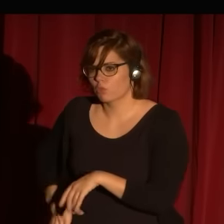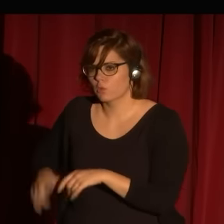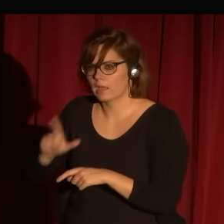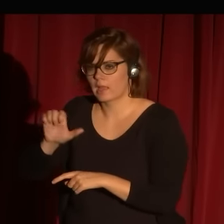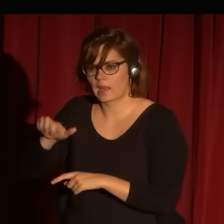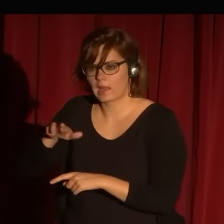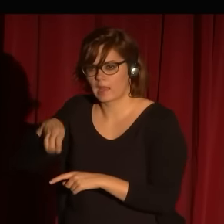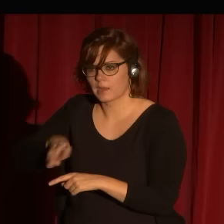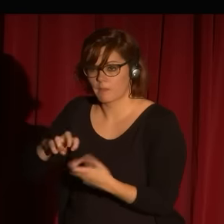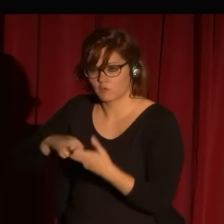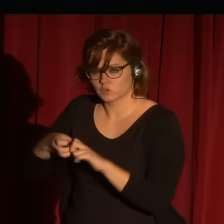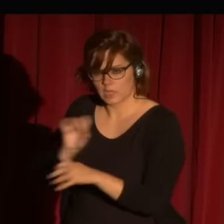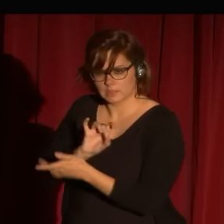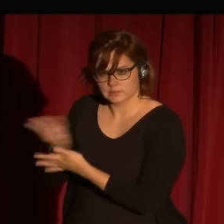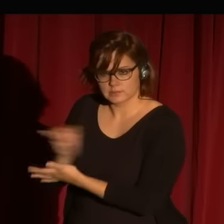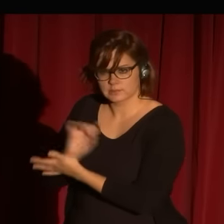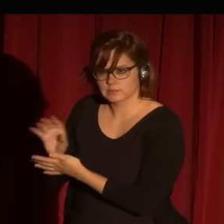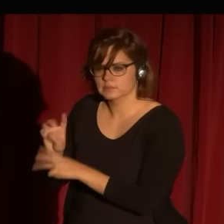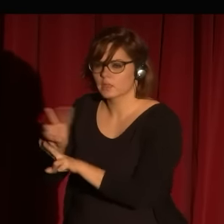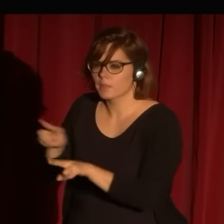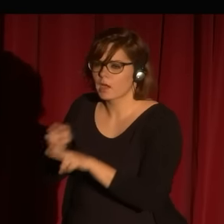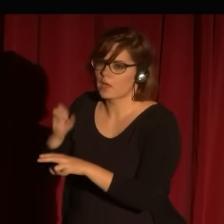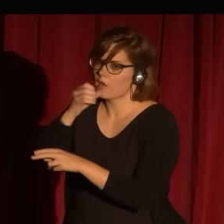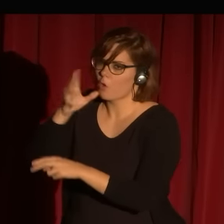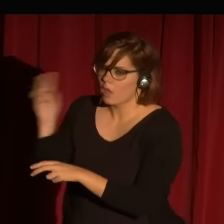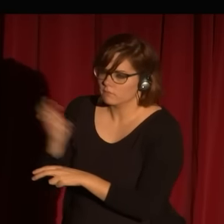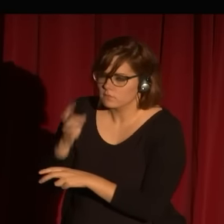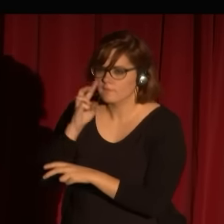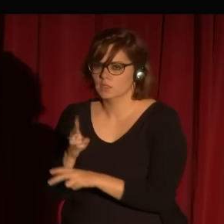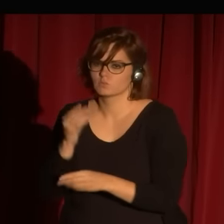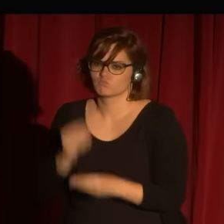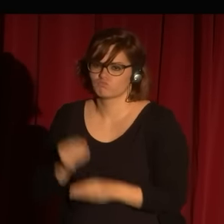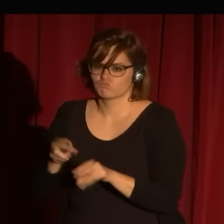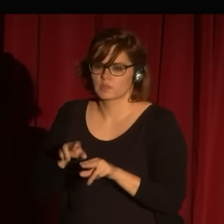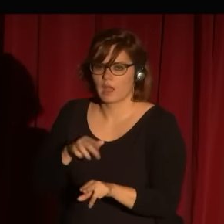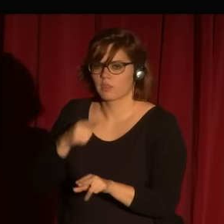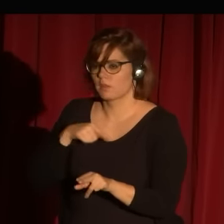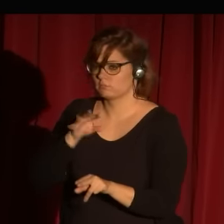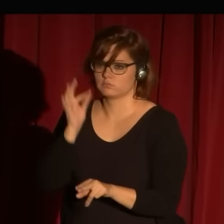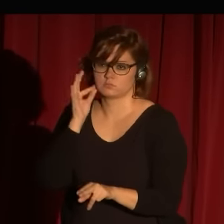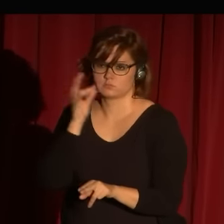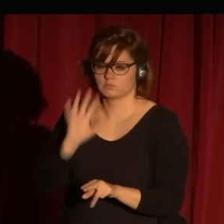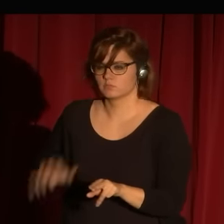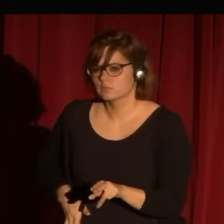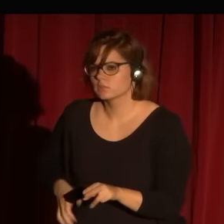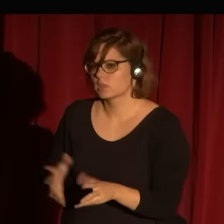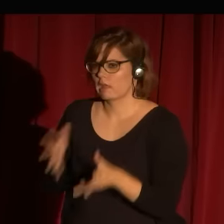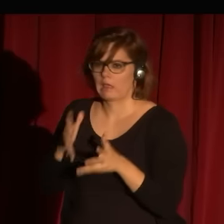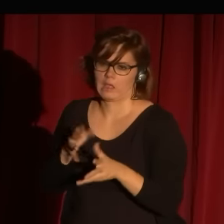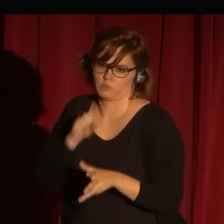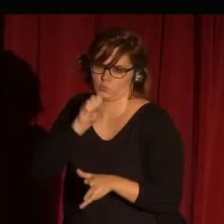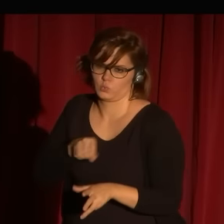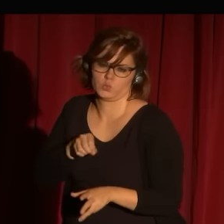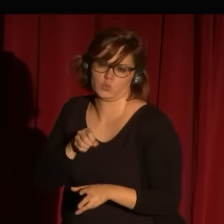escritas desde Bruselas les habla de la caza Ojalá pudieras venir y ver lo bien que se caza aquí ella personalmente caza mucho y le gusta